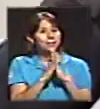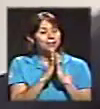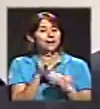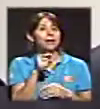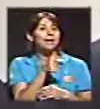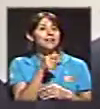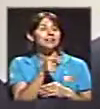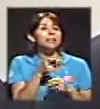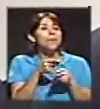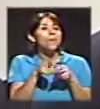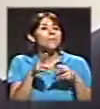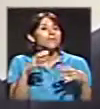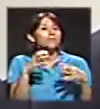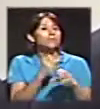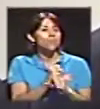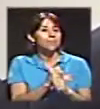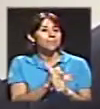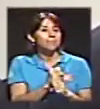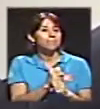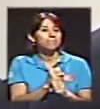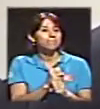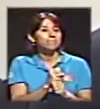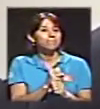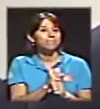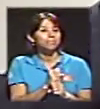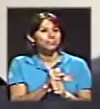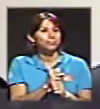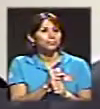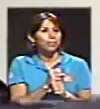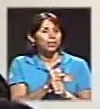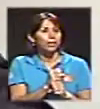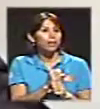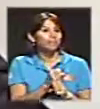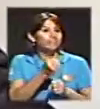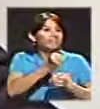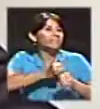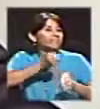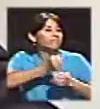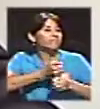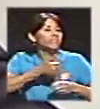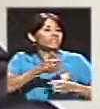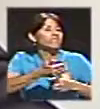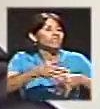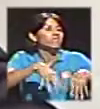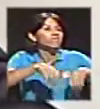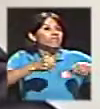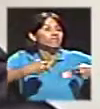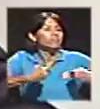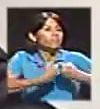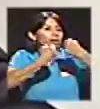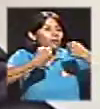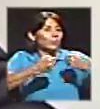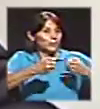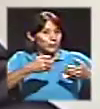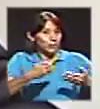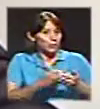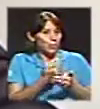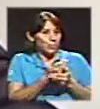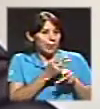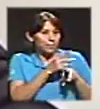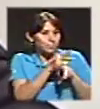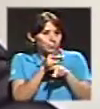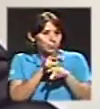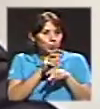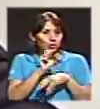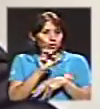hiciera un breve resumen de las tareas y los retos que esta nueva superintendencia,